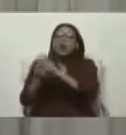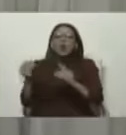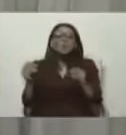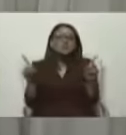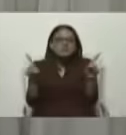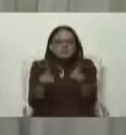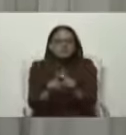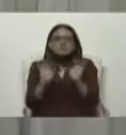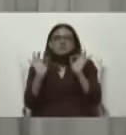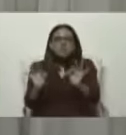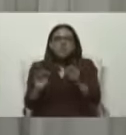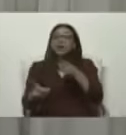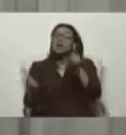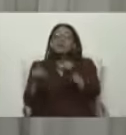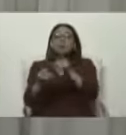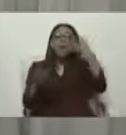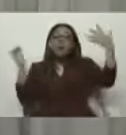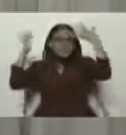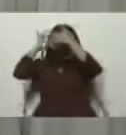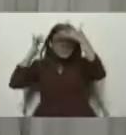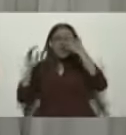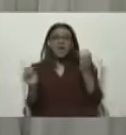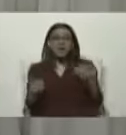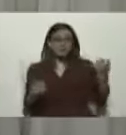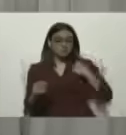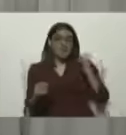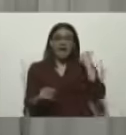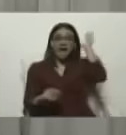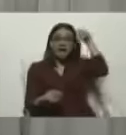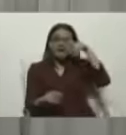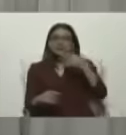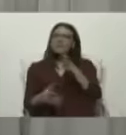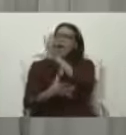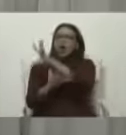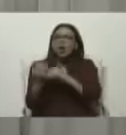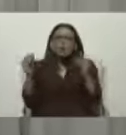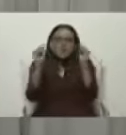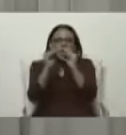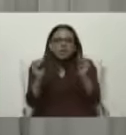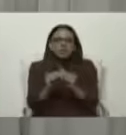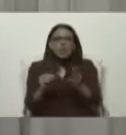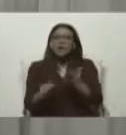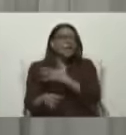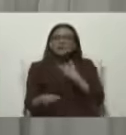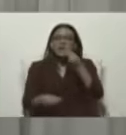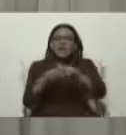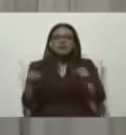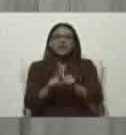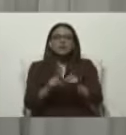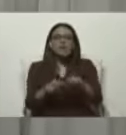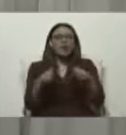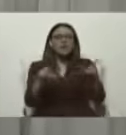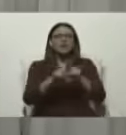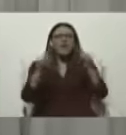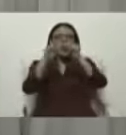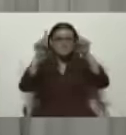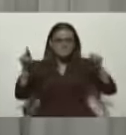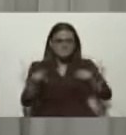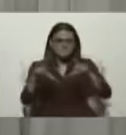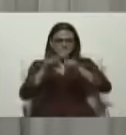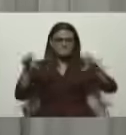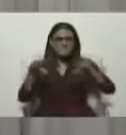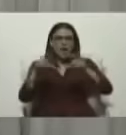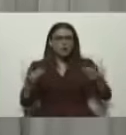lo que está haciendo Javier Milei. ¿Qué van a hacer? Le van a entregar unos supuestos vouchers a